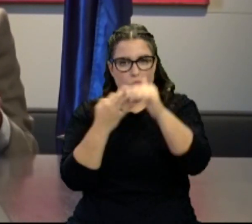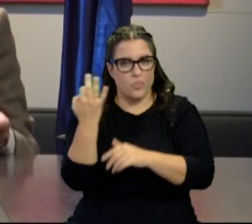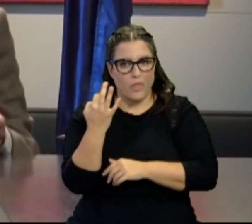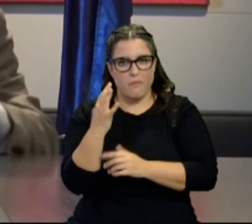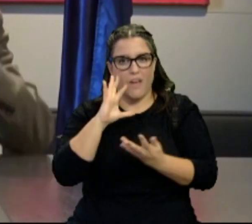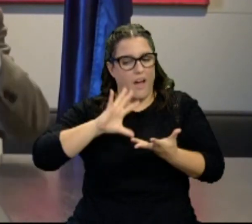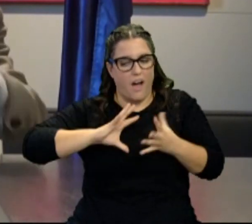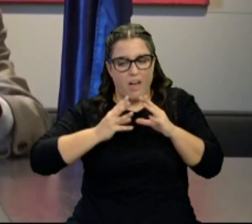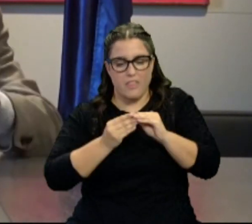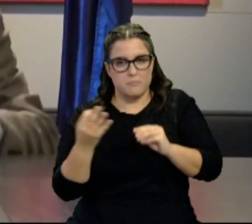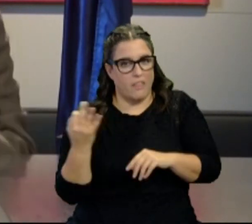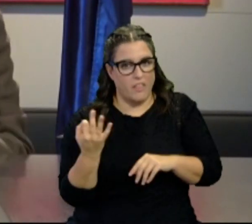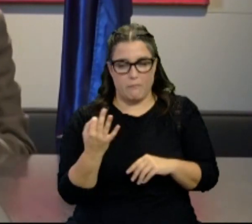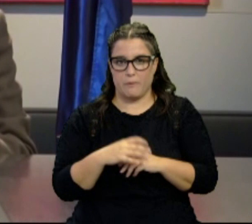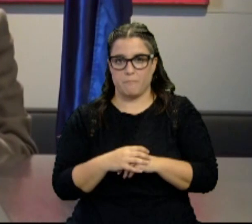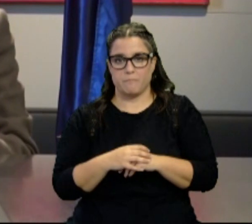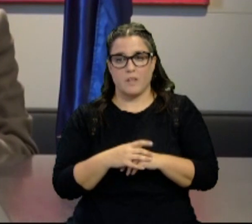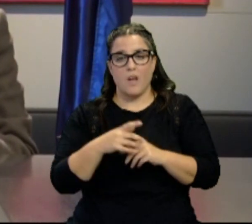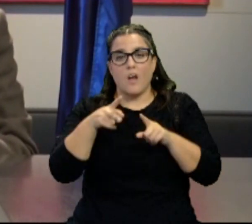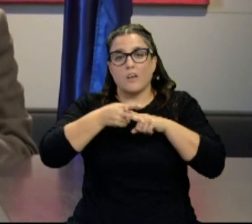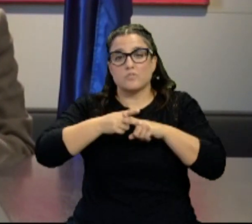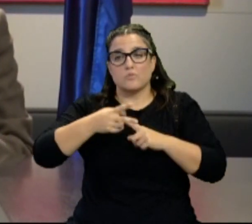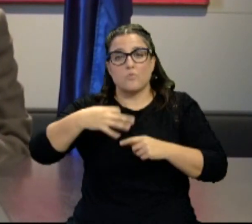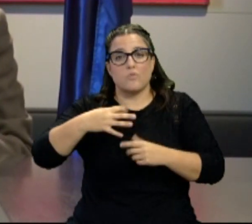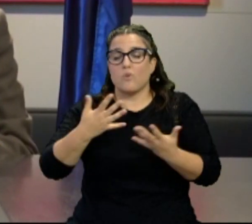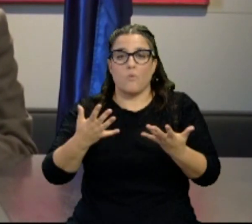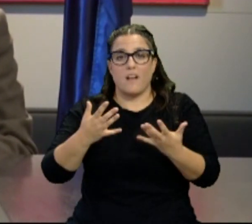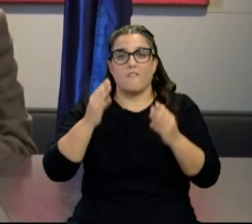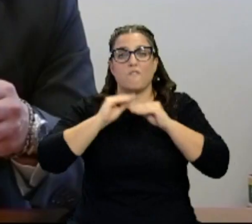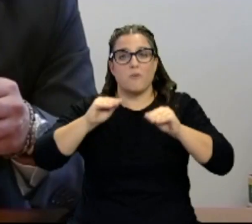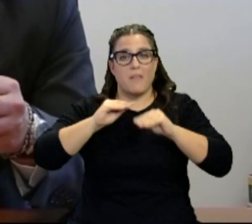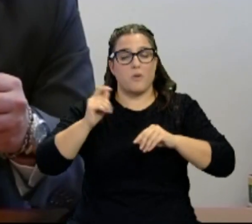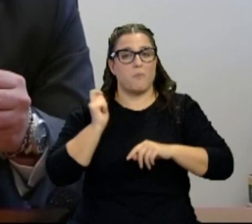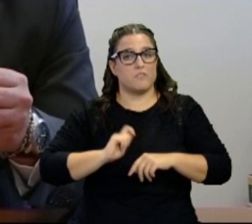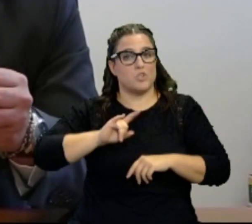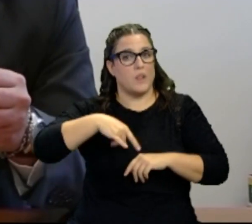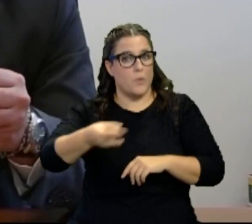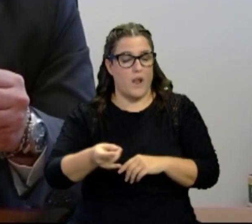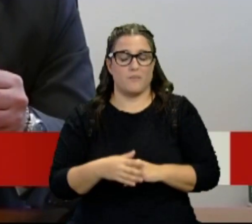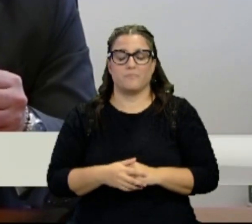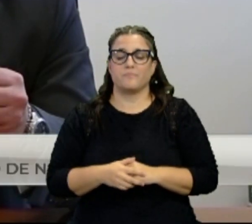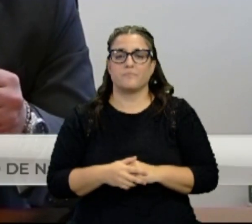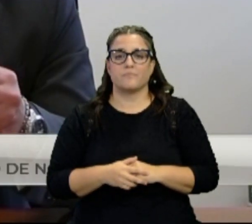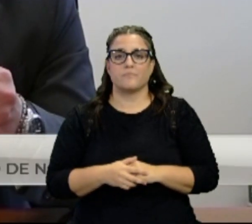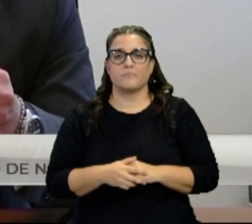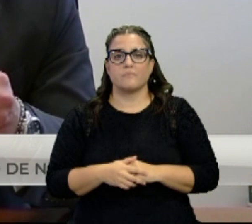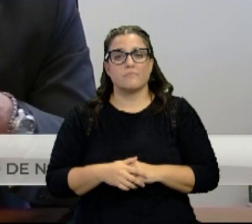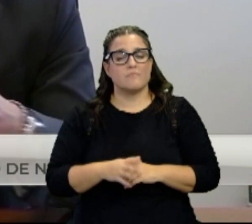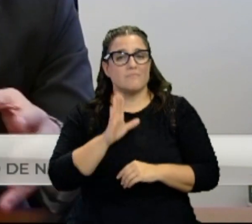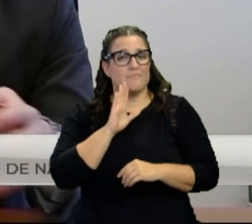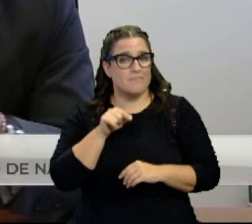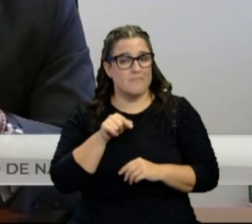muy adaptables. El único instrumento posible es la formación profesional dual. Es una manera